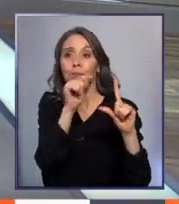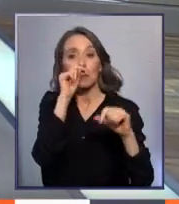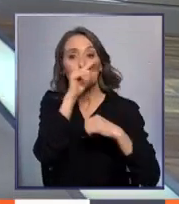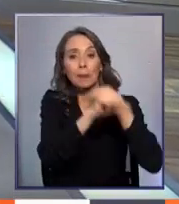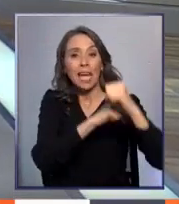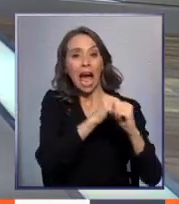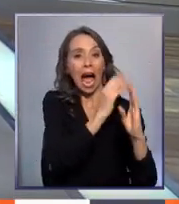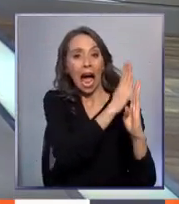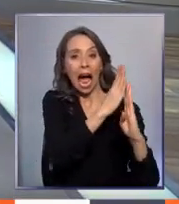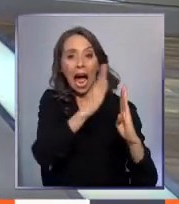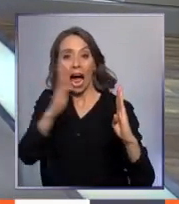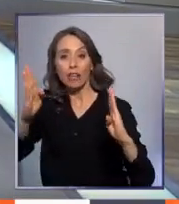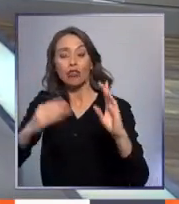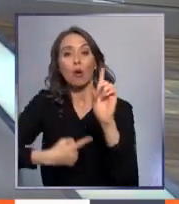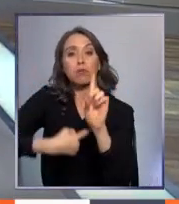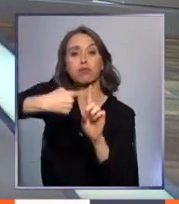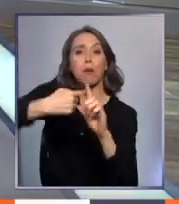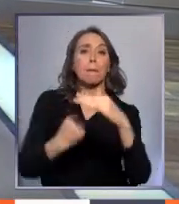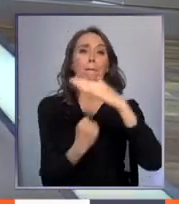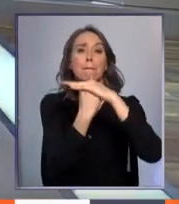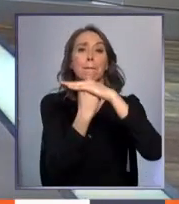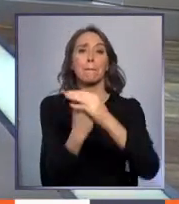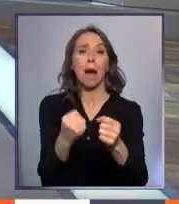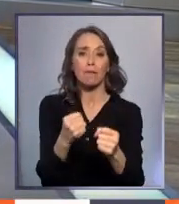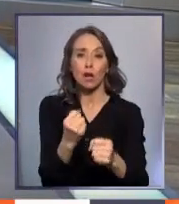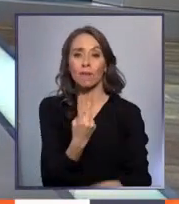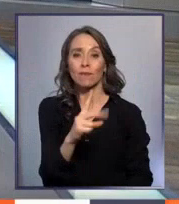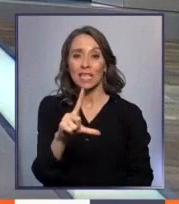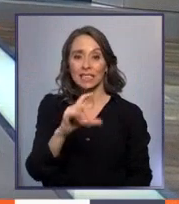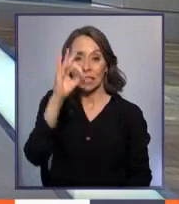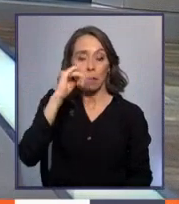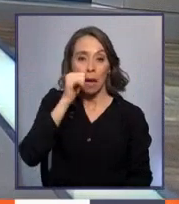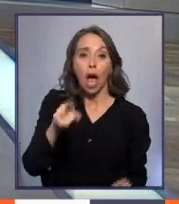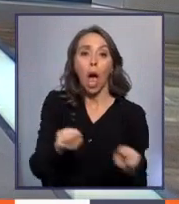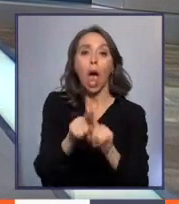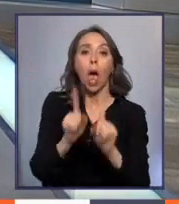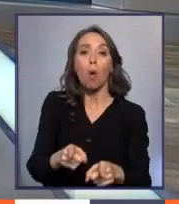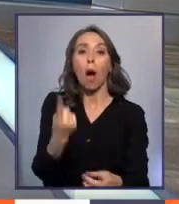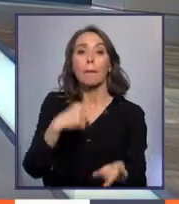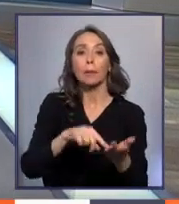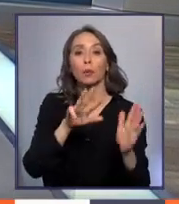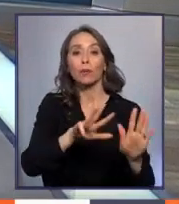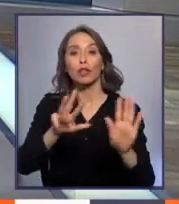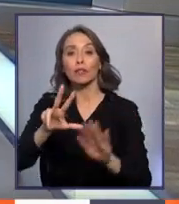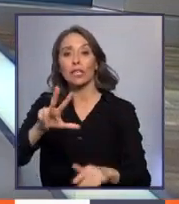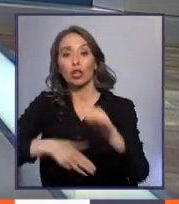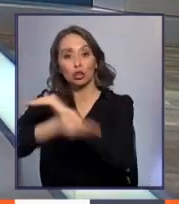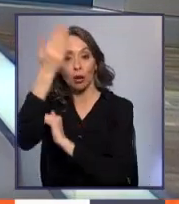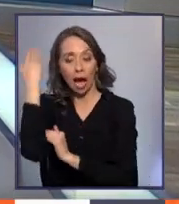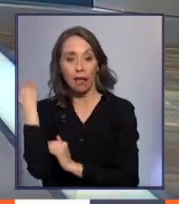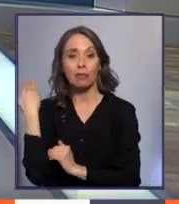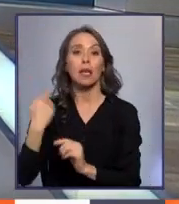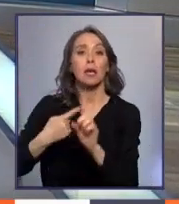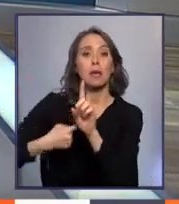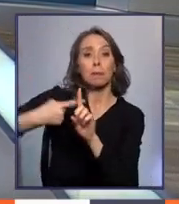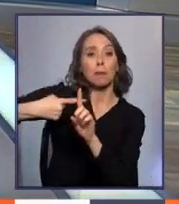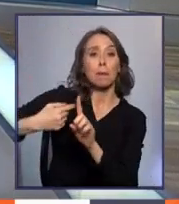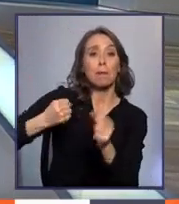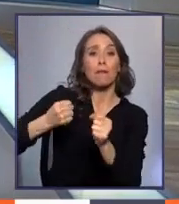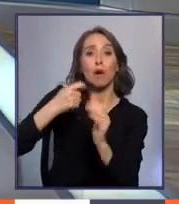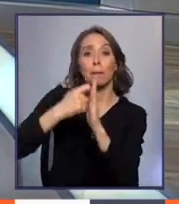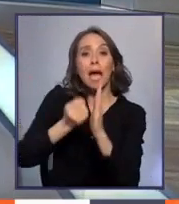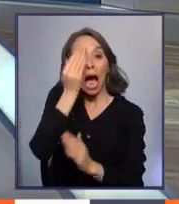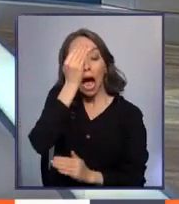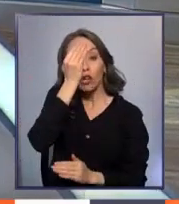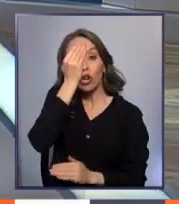máximas. Mañana esperamos, por ejemplo, 27 grados y estaríamos como el año 1988, pero la temperatura más alta para el mes de Santiago en agosto